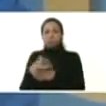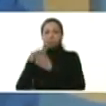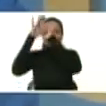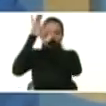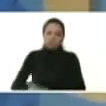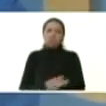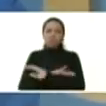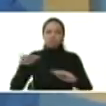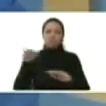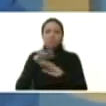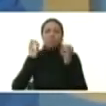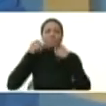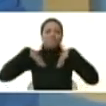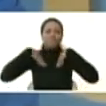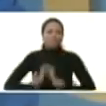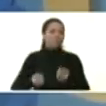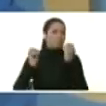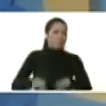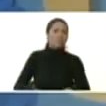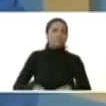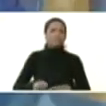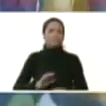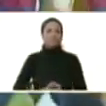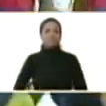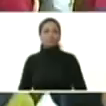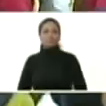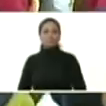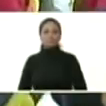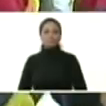derrotados! ¡Ríndanse!